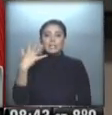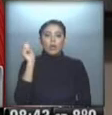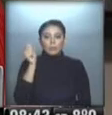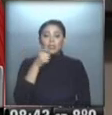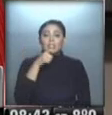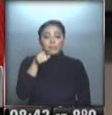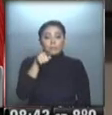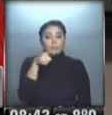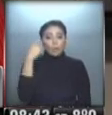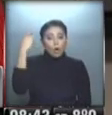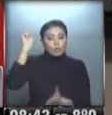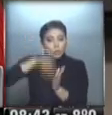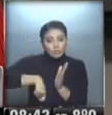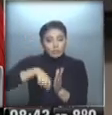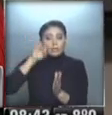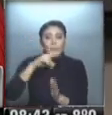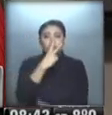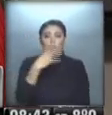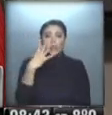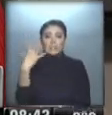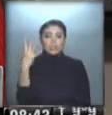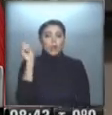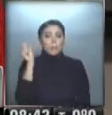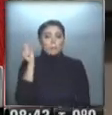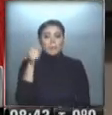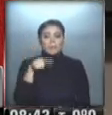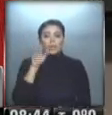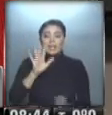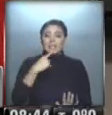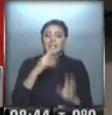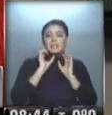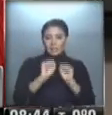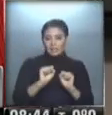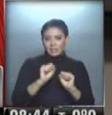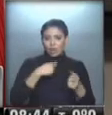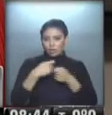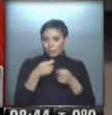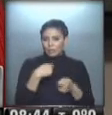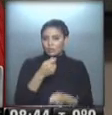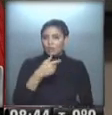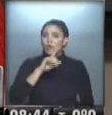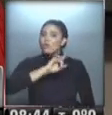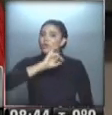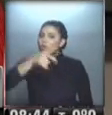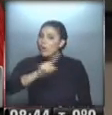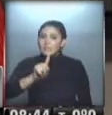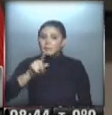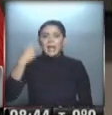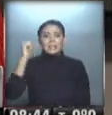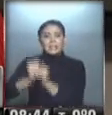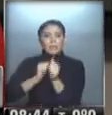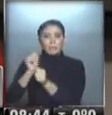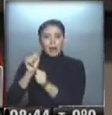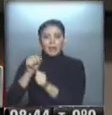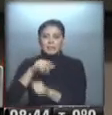clientes de cablevisión paga a los 145 pesos que establece la secretaria comercial no deje más que la empresa ponga la mano en tu